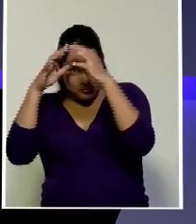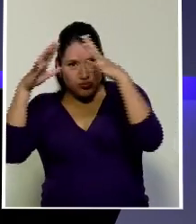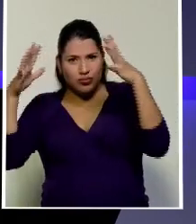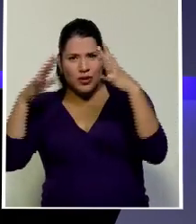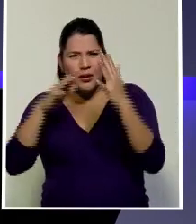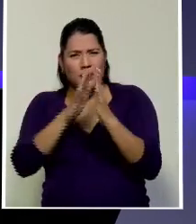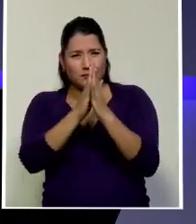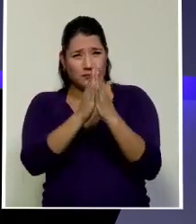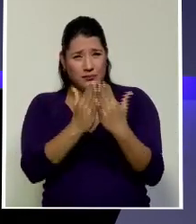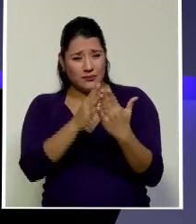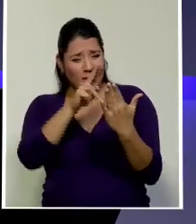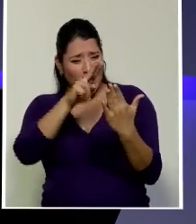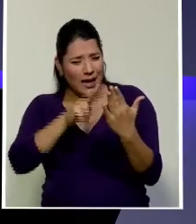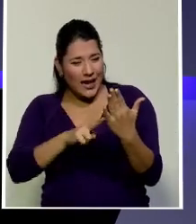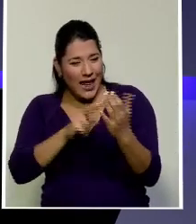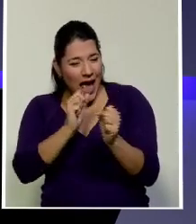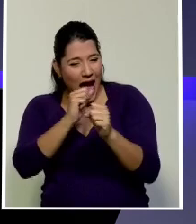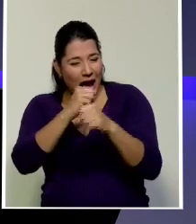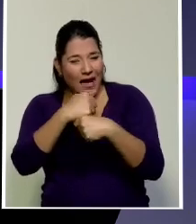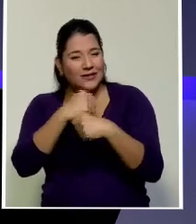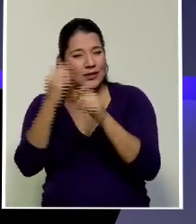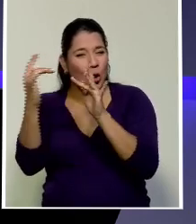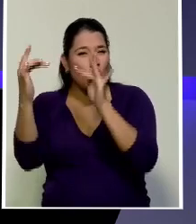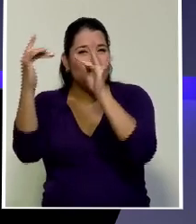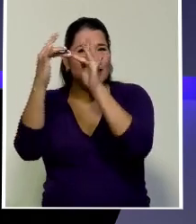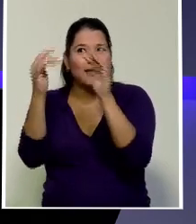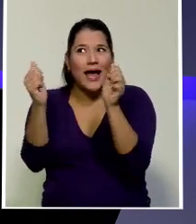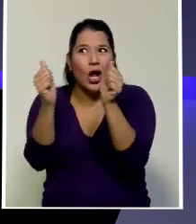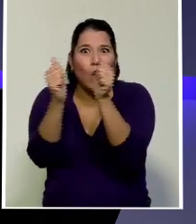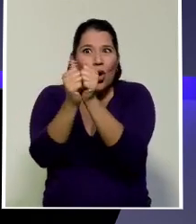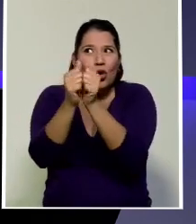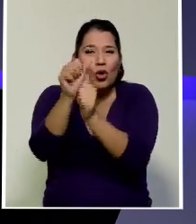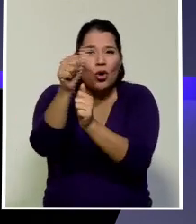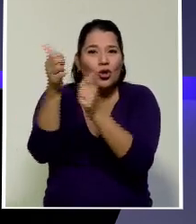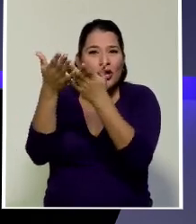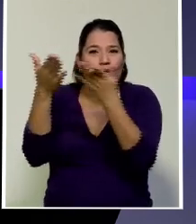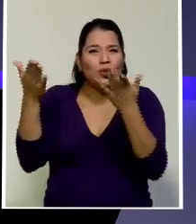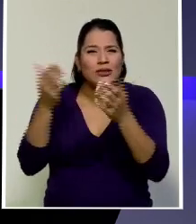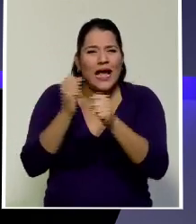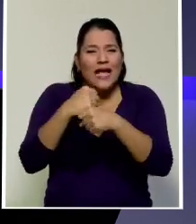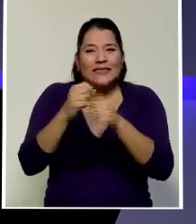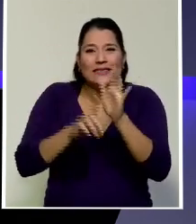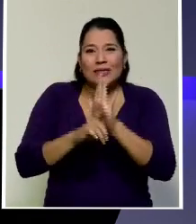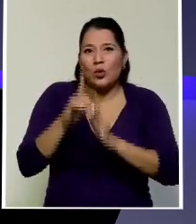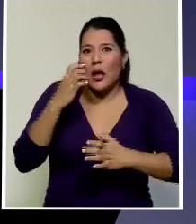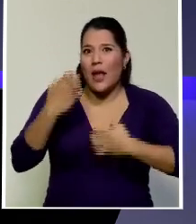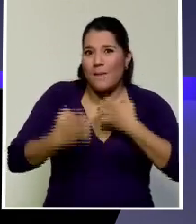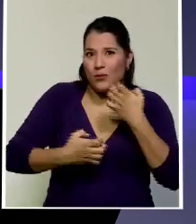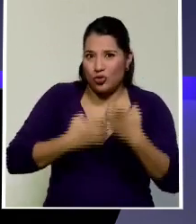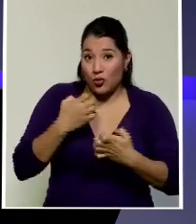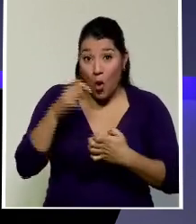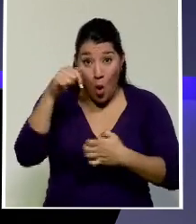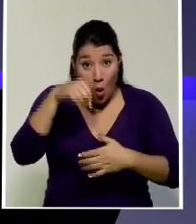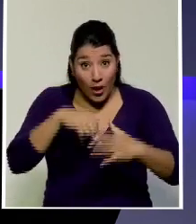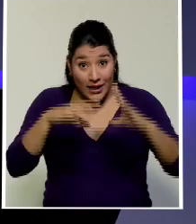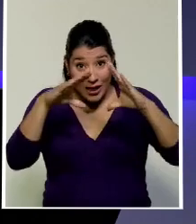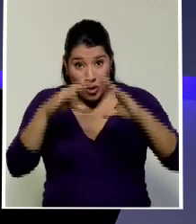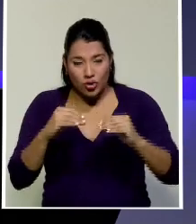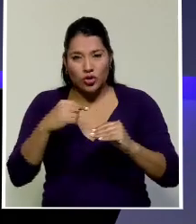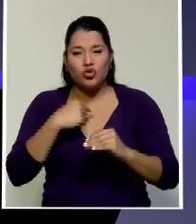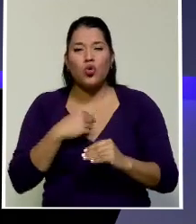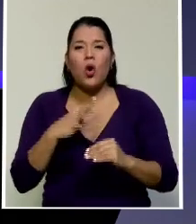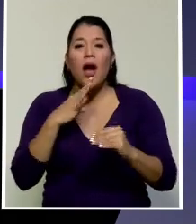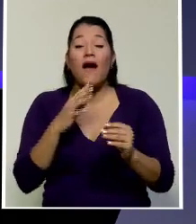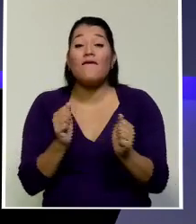a mundos lejanos y nos transmite las emociones más extremas. Esta noche voy a conversar con